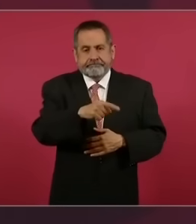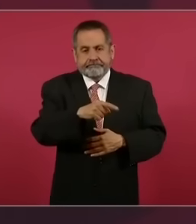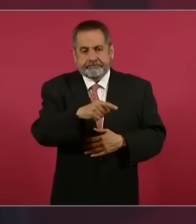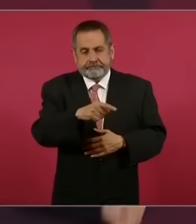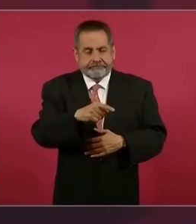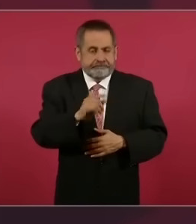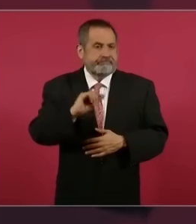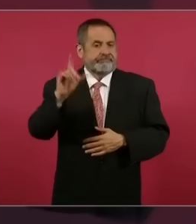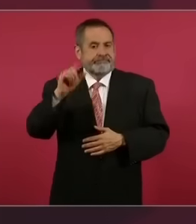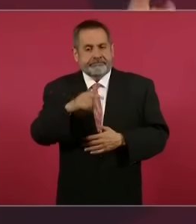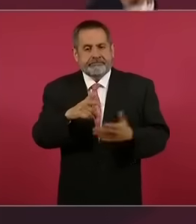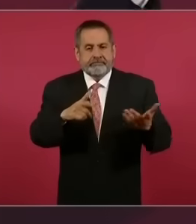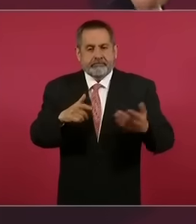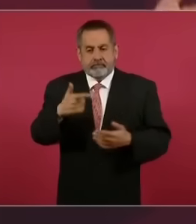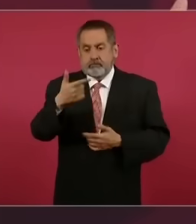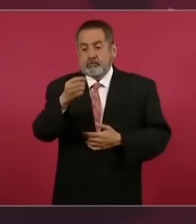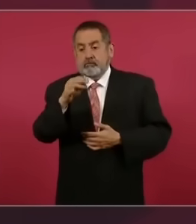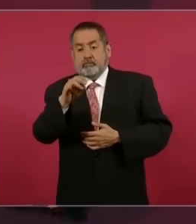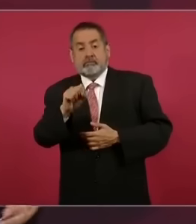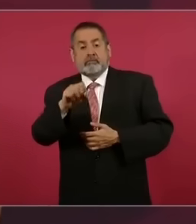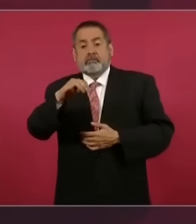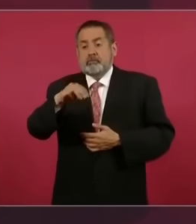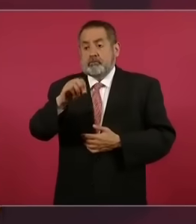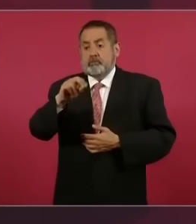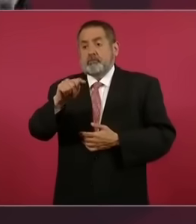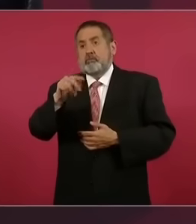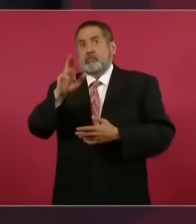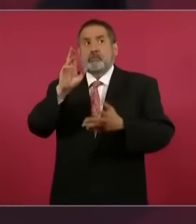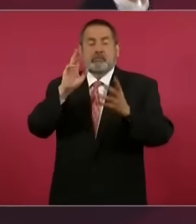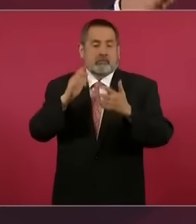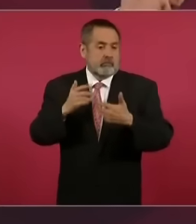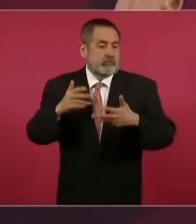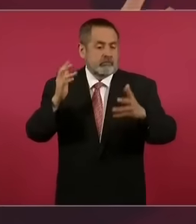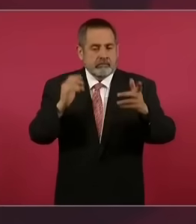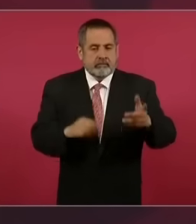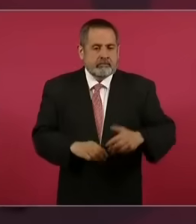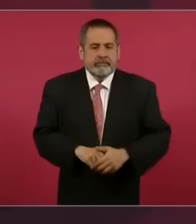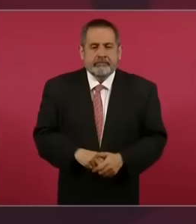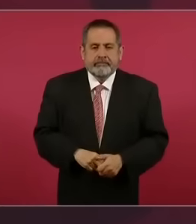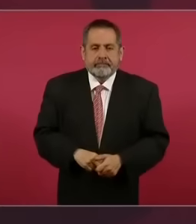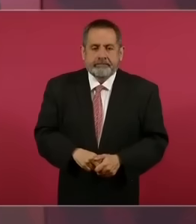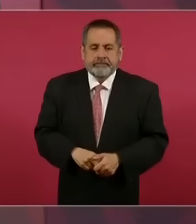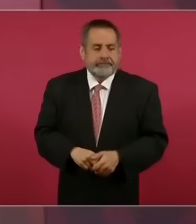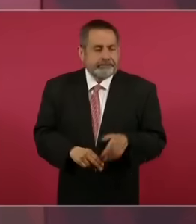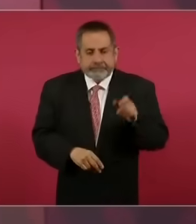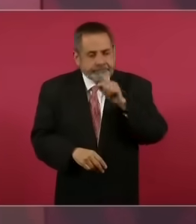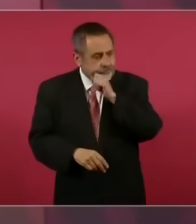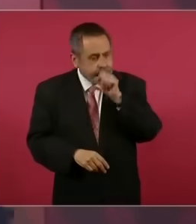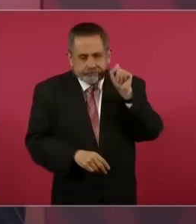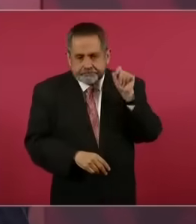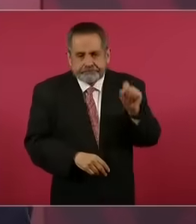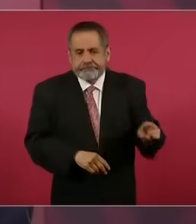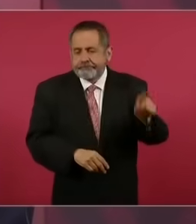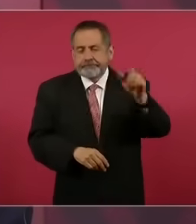¿no? Gómez Montt, pero es igual,